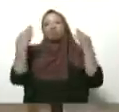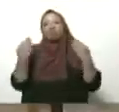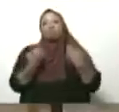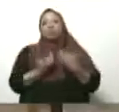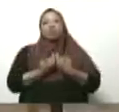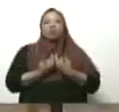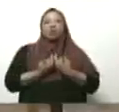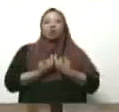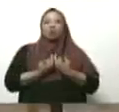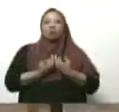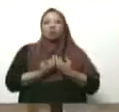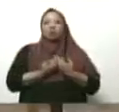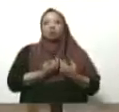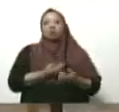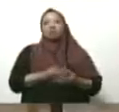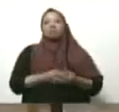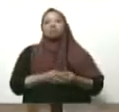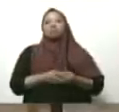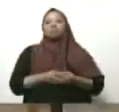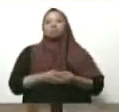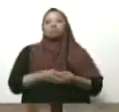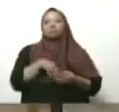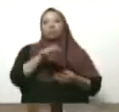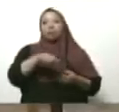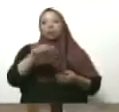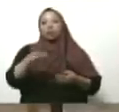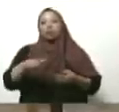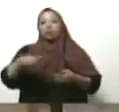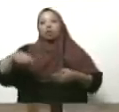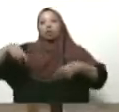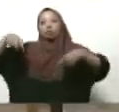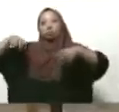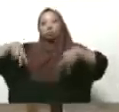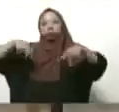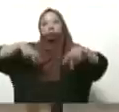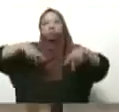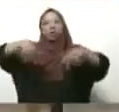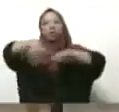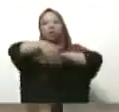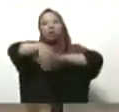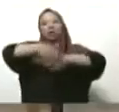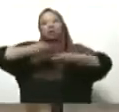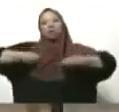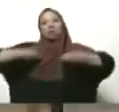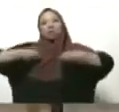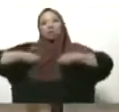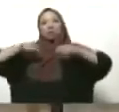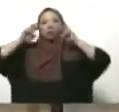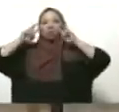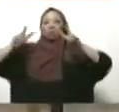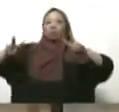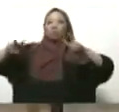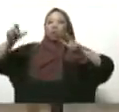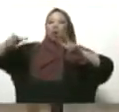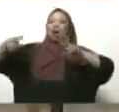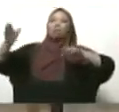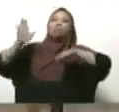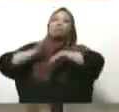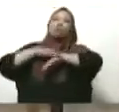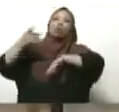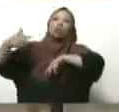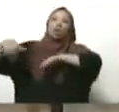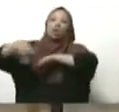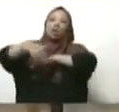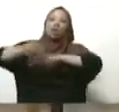hemos visto mucha gente en estado de mendicidad producto del consumo de drogas el